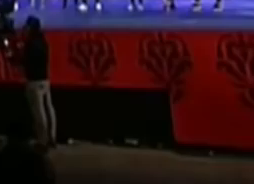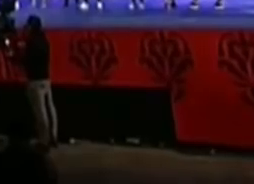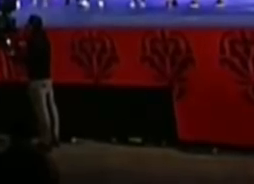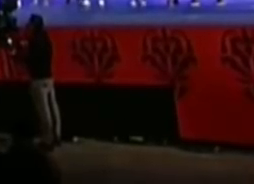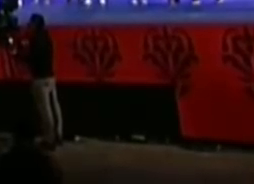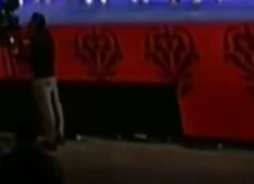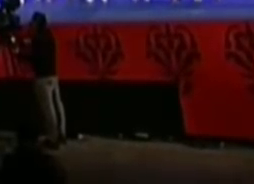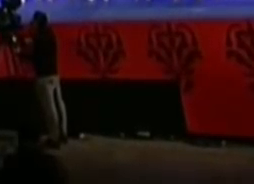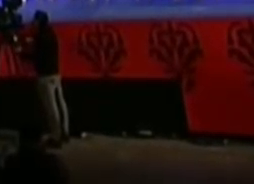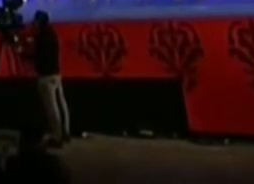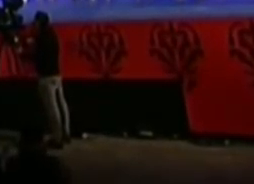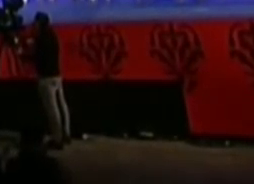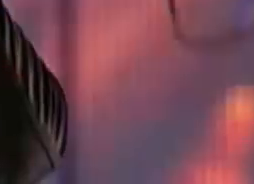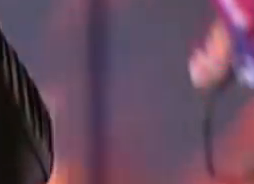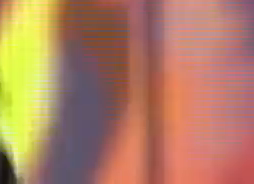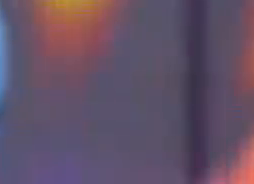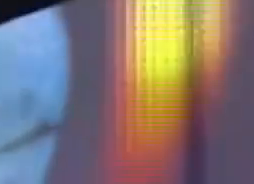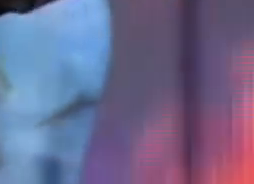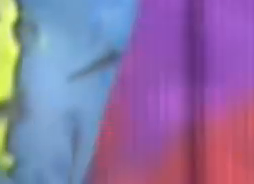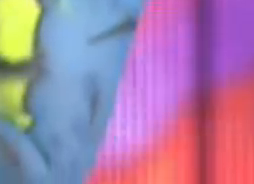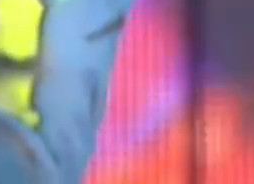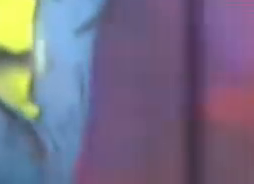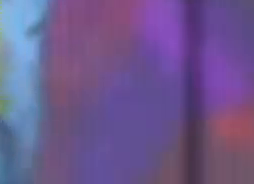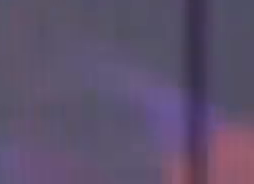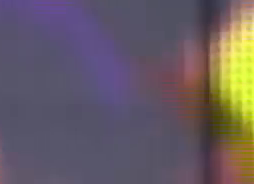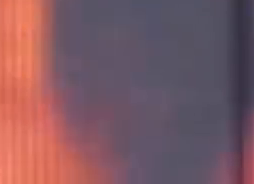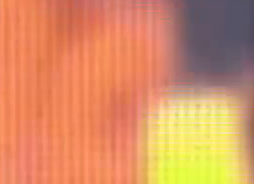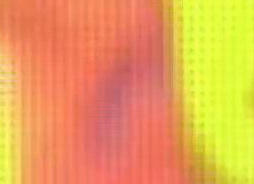¡Que viva el carnaval! Tamarindo para ustedes.